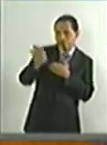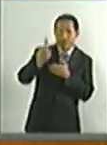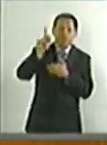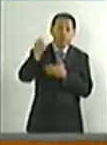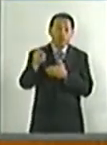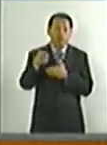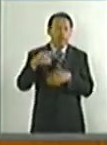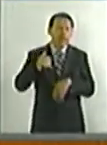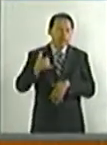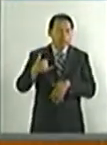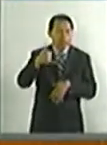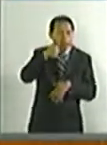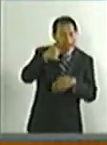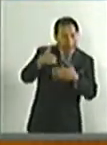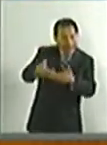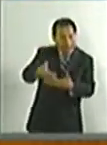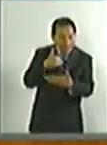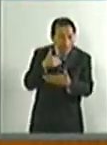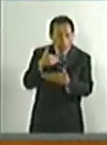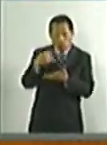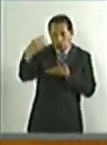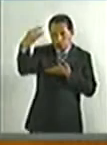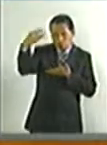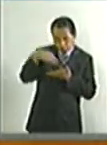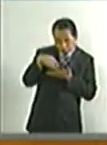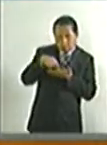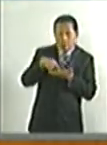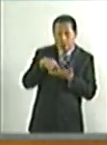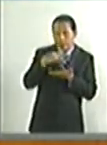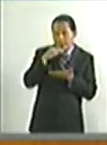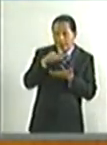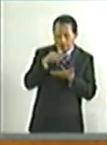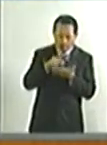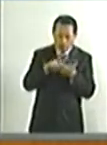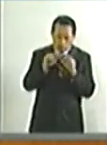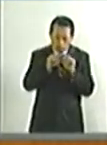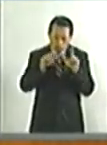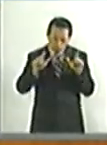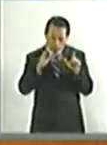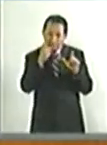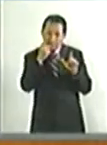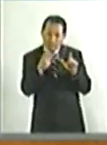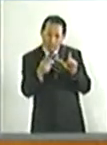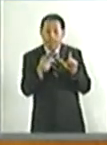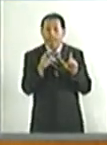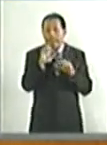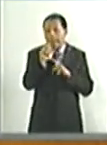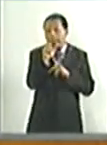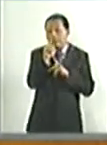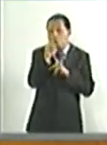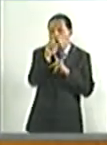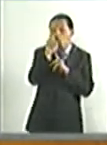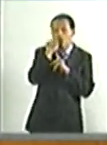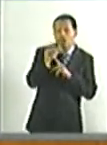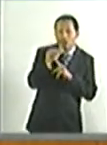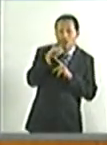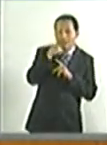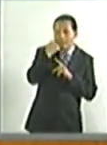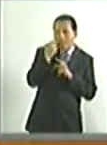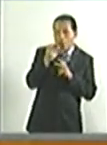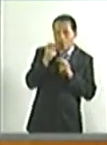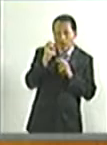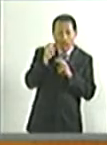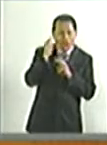llamada, reciba el usuario en su teléfono una leyenda extorsión, no contestar, ya